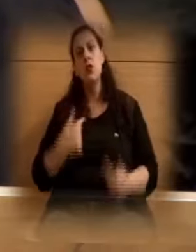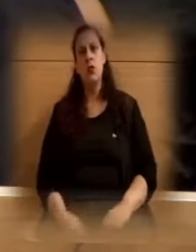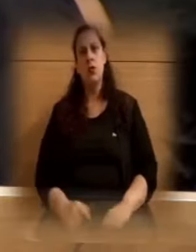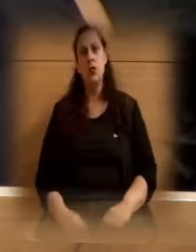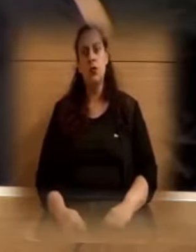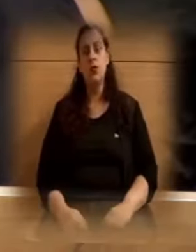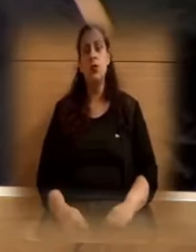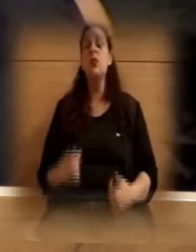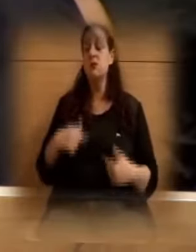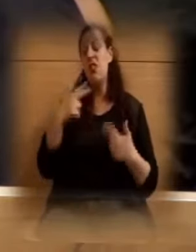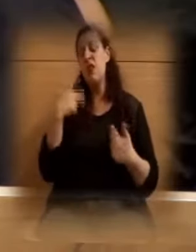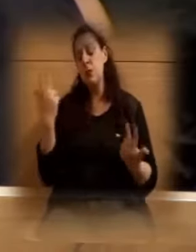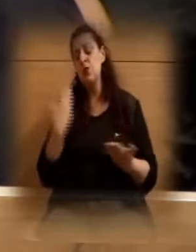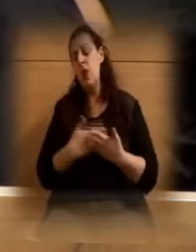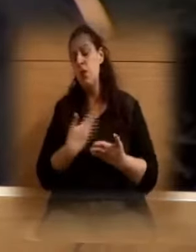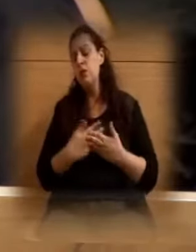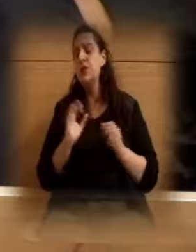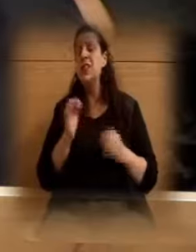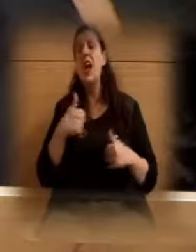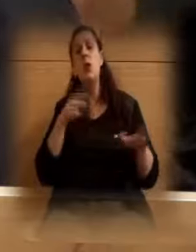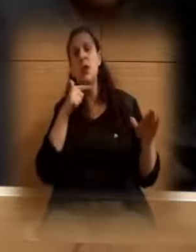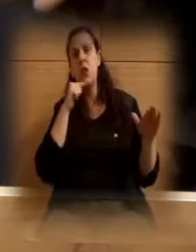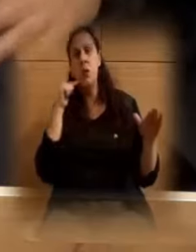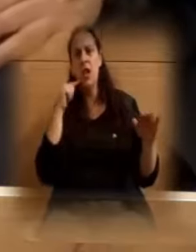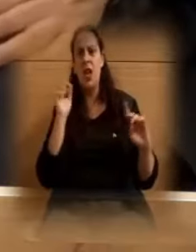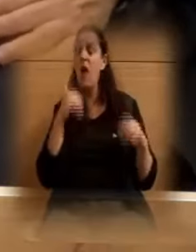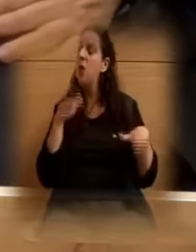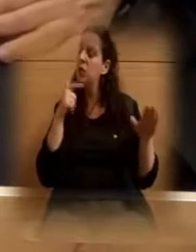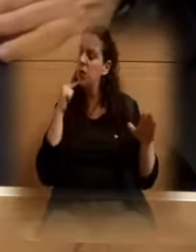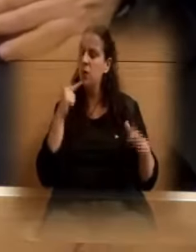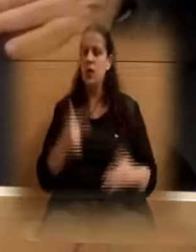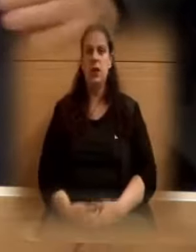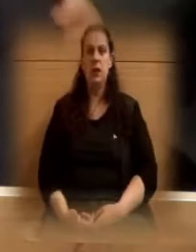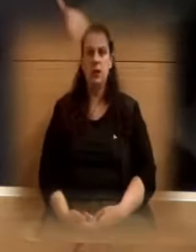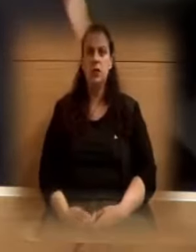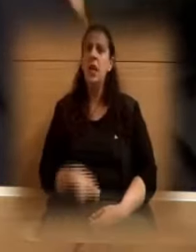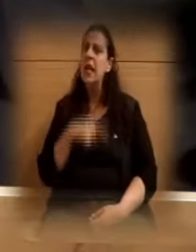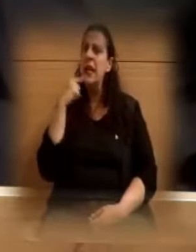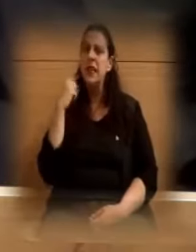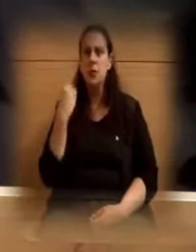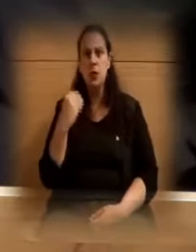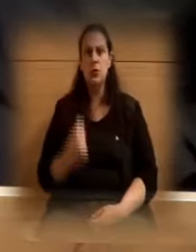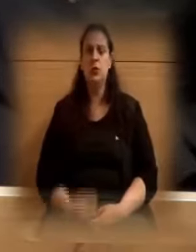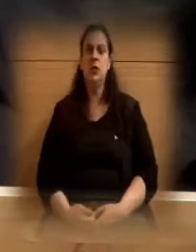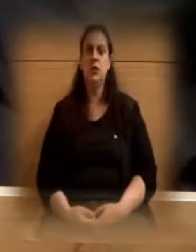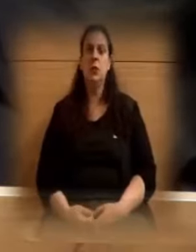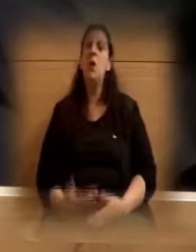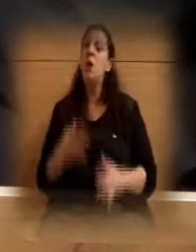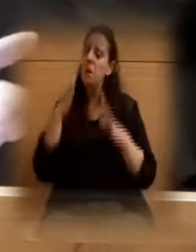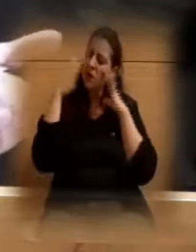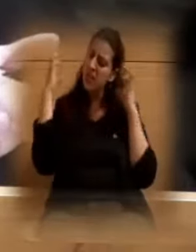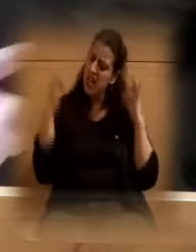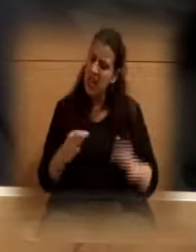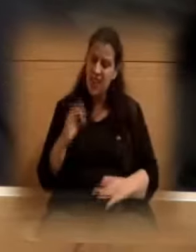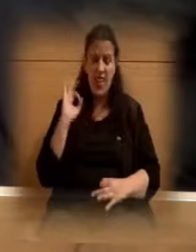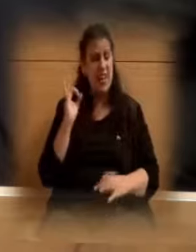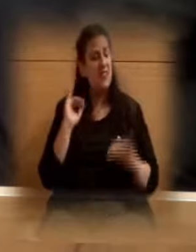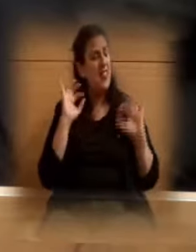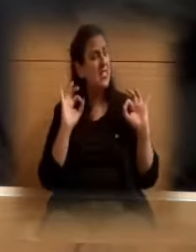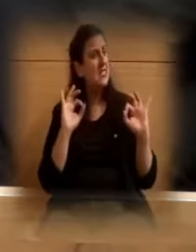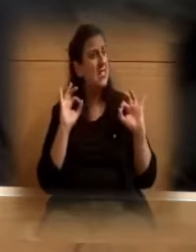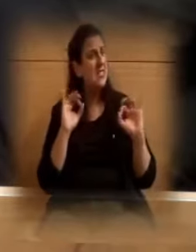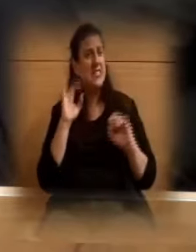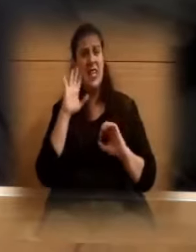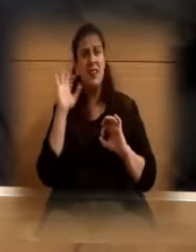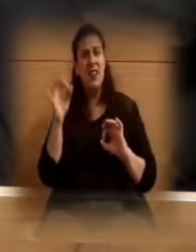y eso está demostrado Aunque les duela Aunque les duela eh que les huele muchísimo pero es la realidad y la verdad es lo que tiene